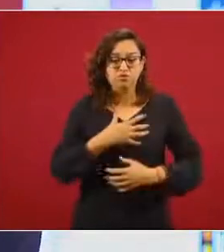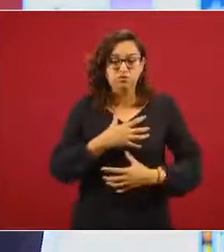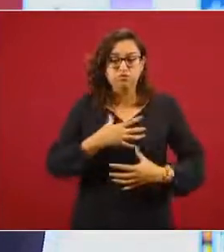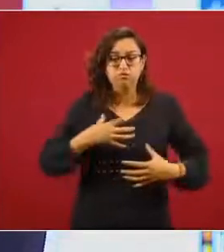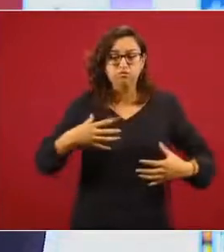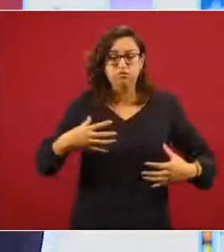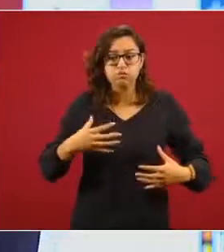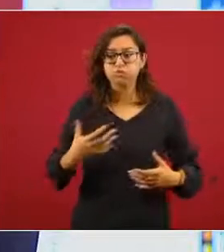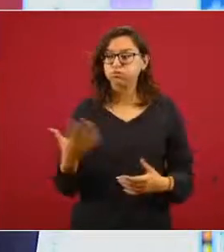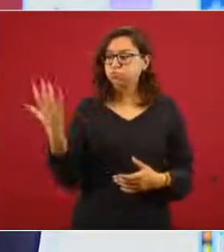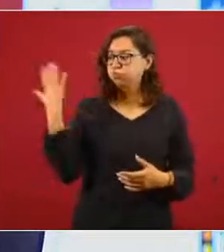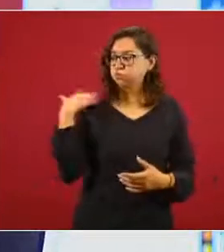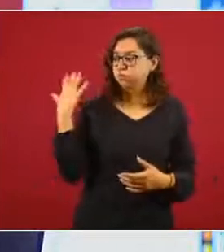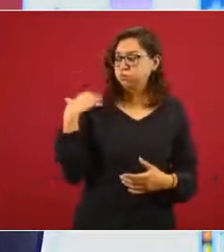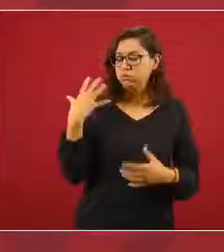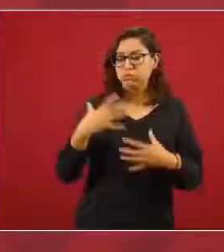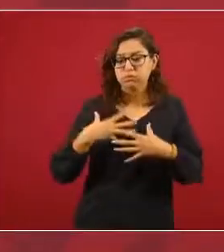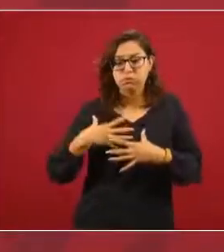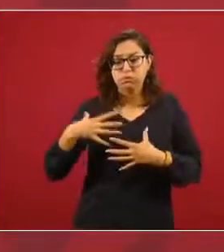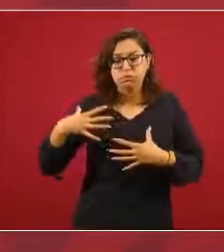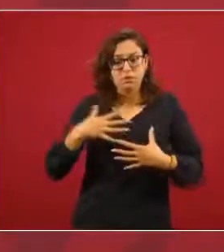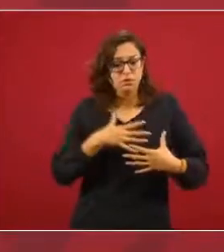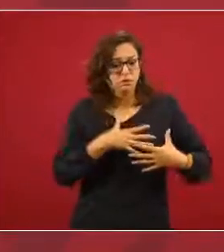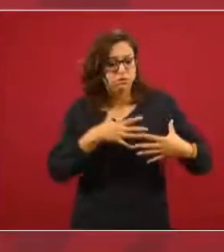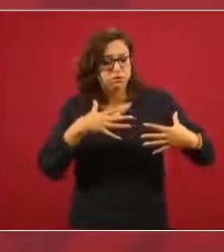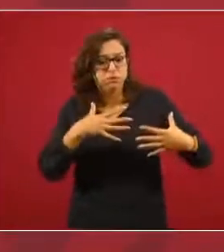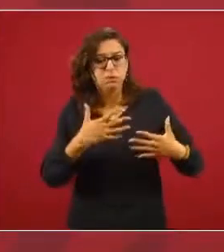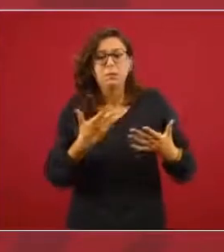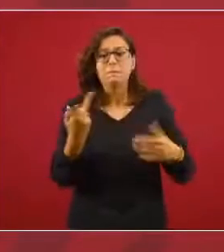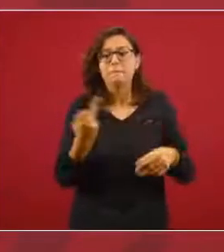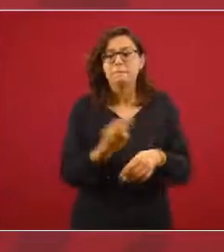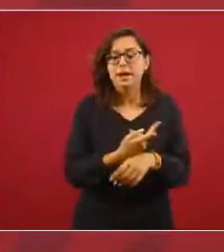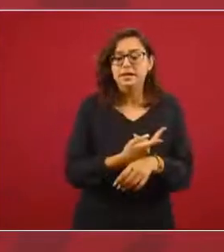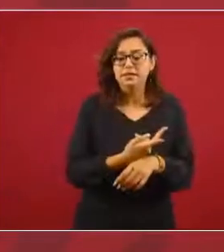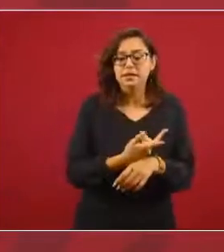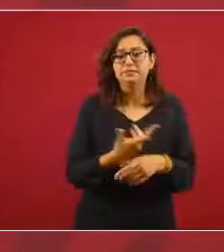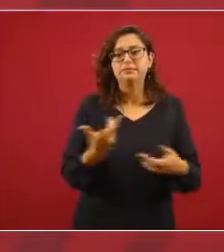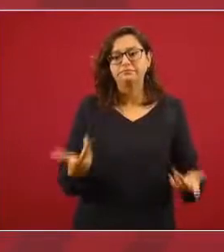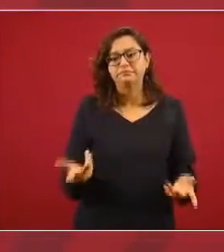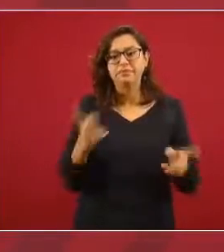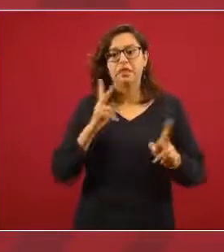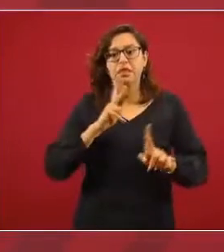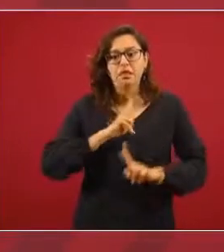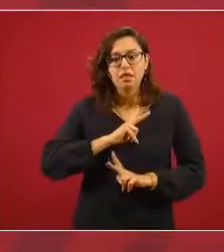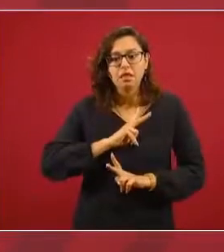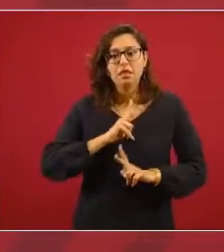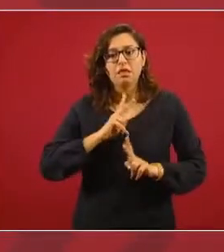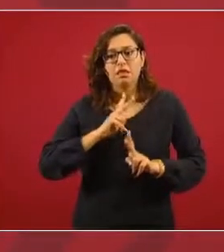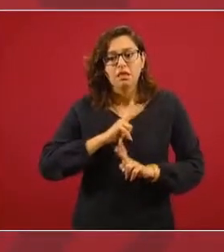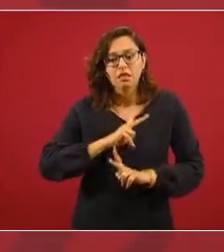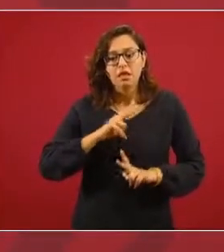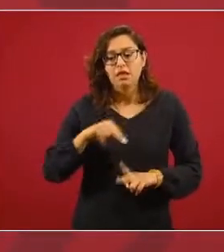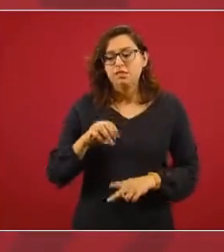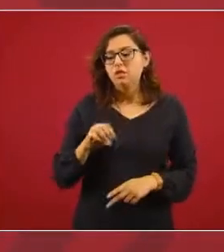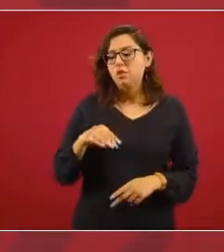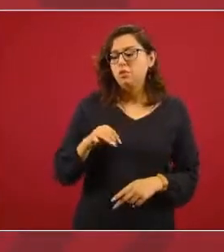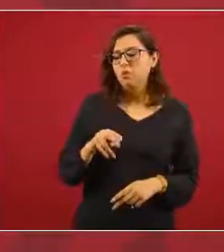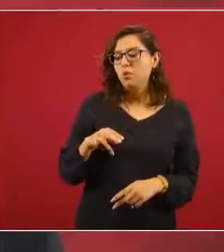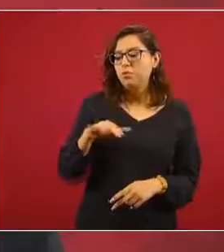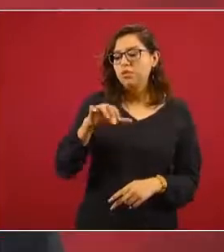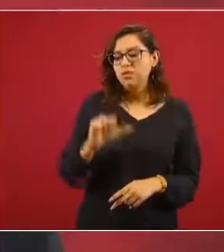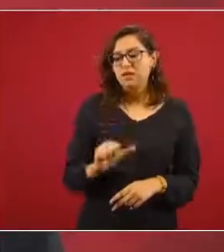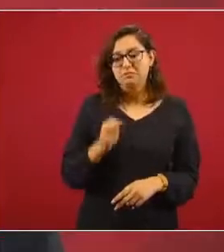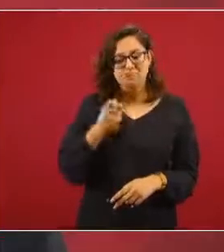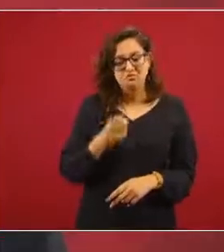pulmones, causa una neumonía, una neumonitis, causa insuficiencia respiratoria y eso es incompatible con la